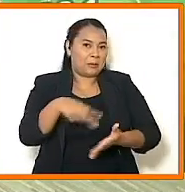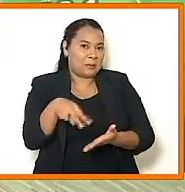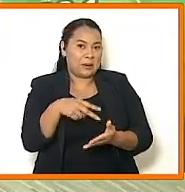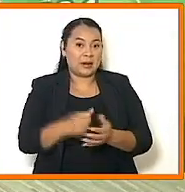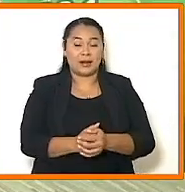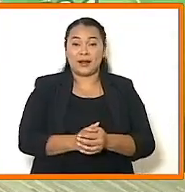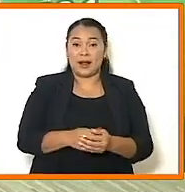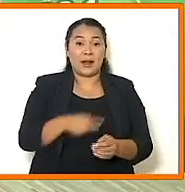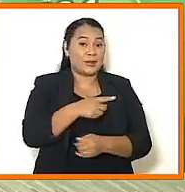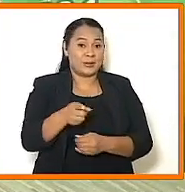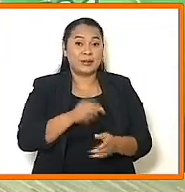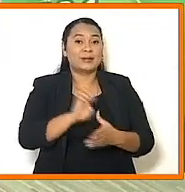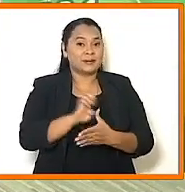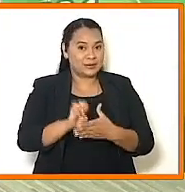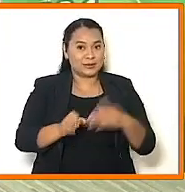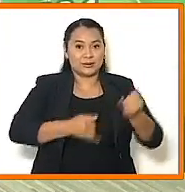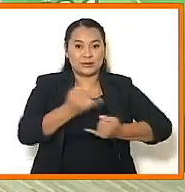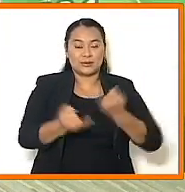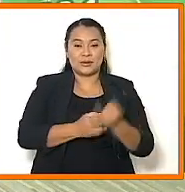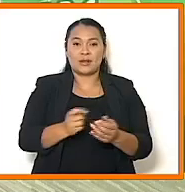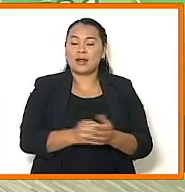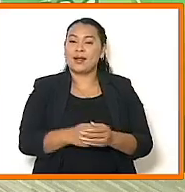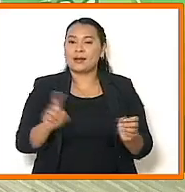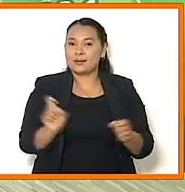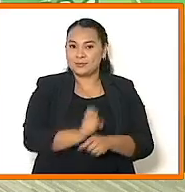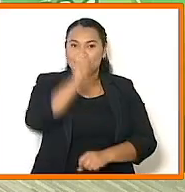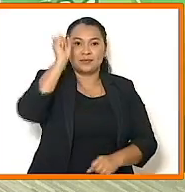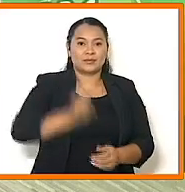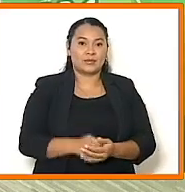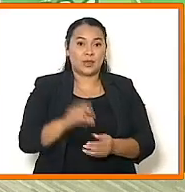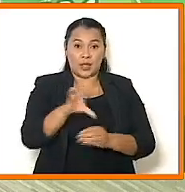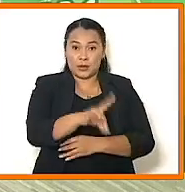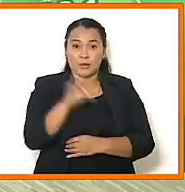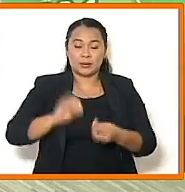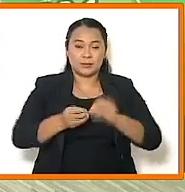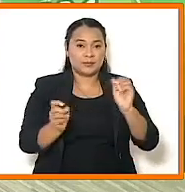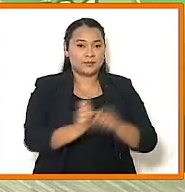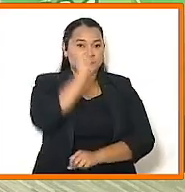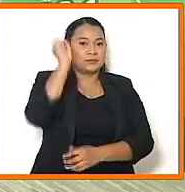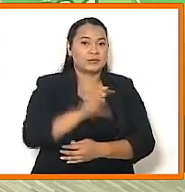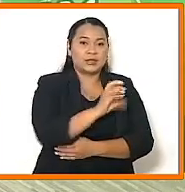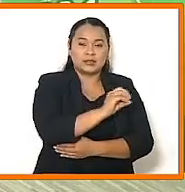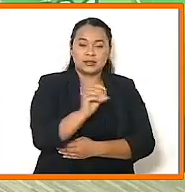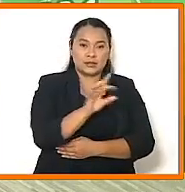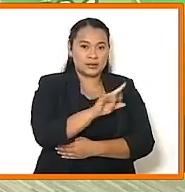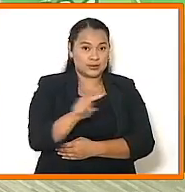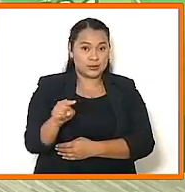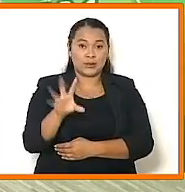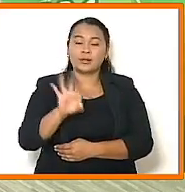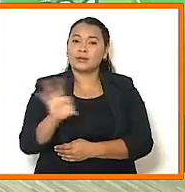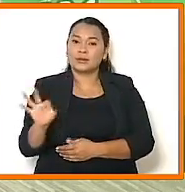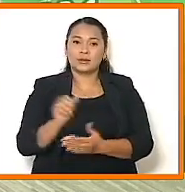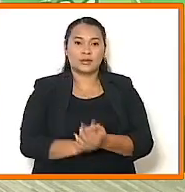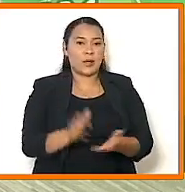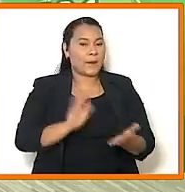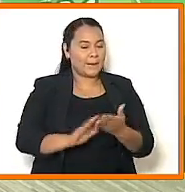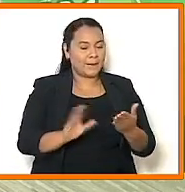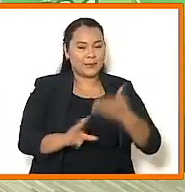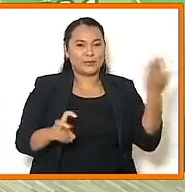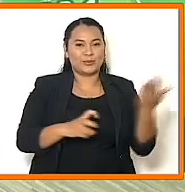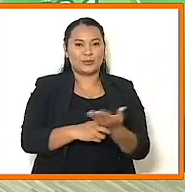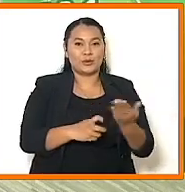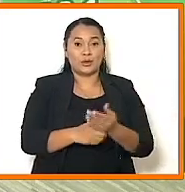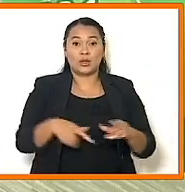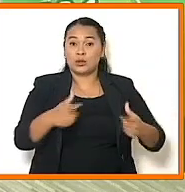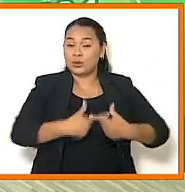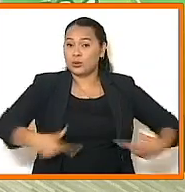Te recuerdo que con Diaria puedes pedir tus números favoritos del 00 al 99, también pedir tus jugadas de próxima, revés y más uno. Anda a tu punto de